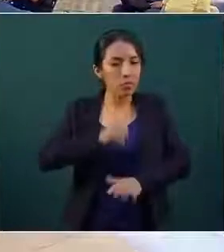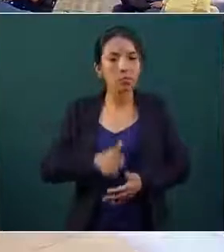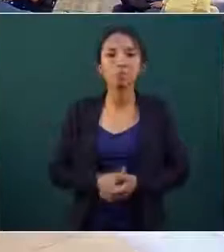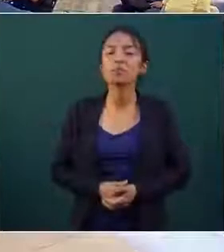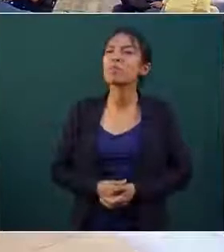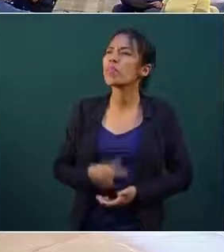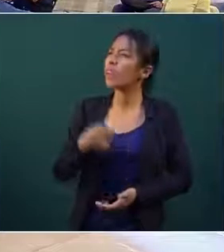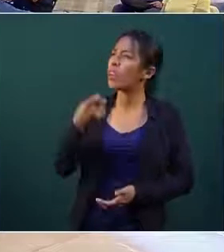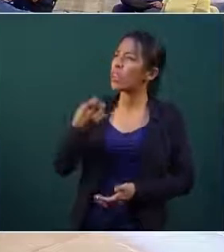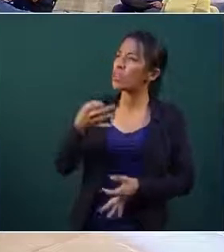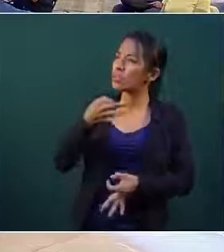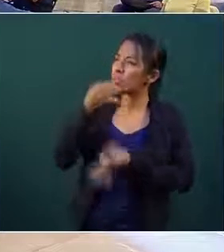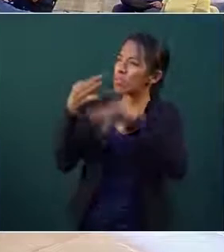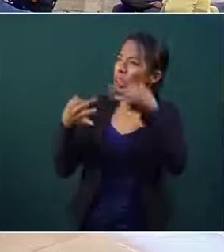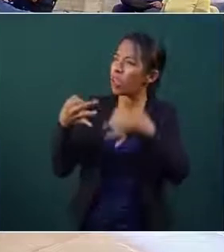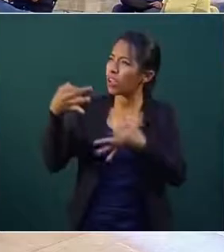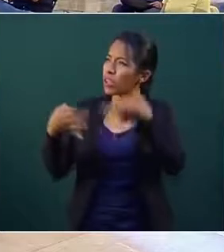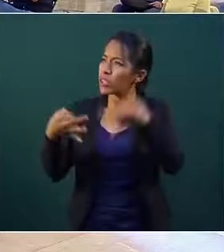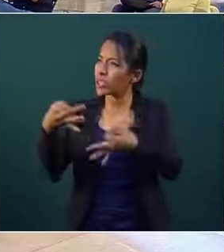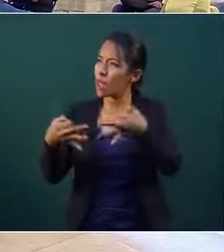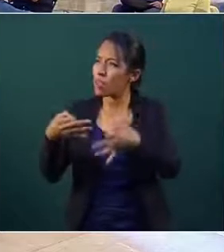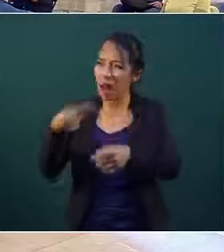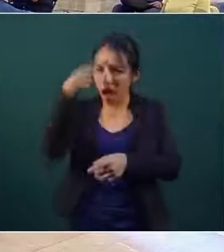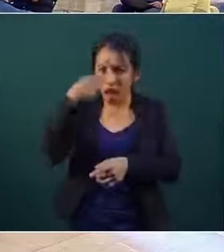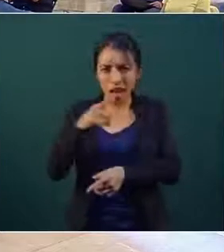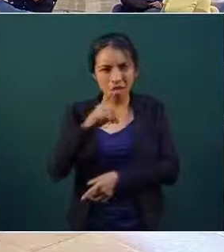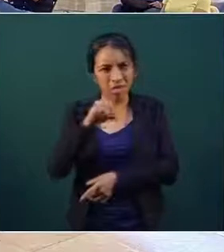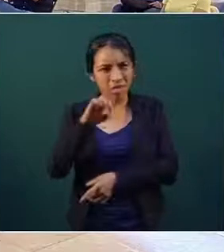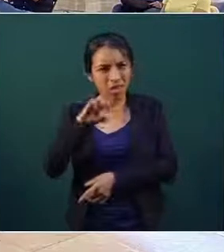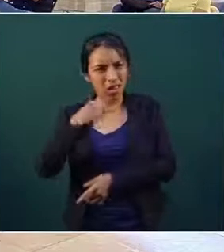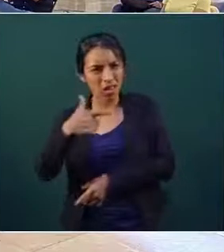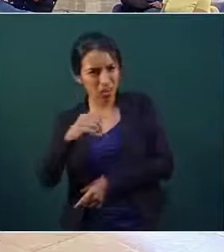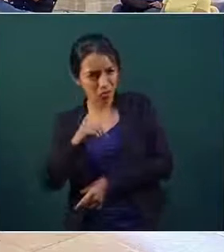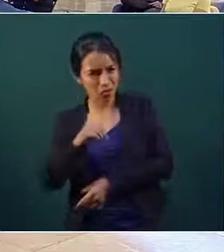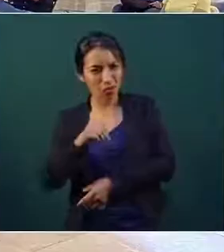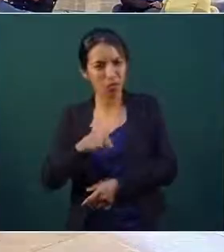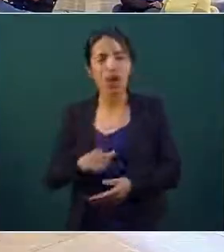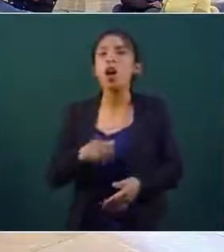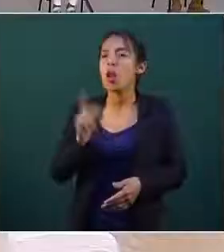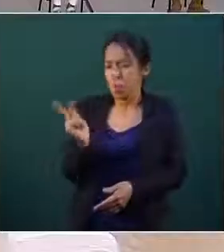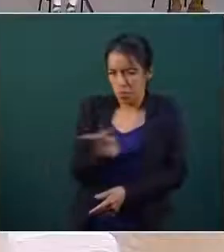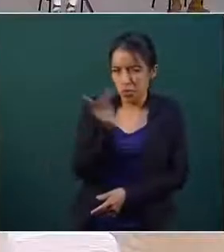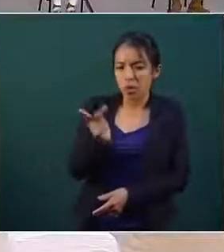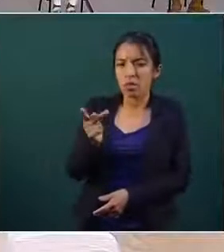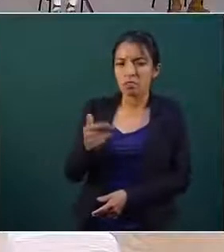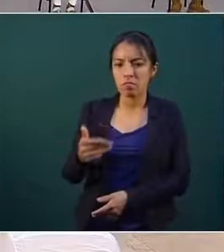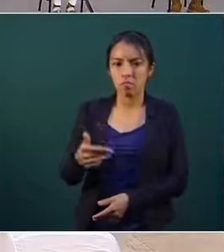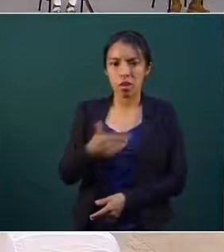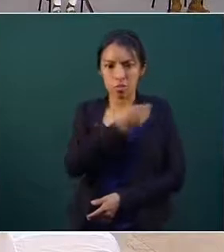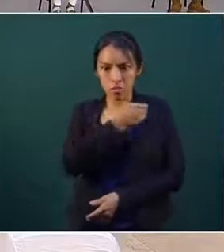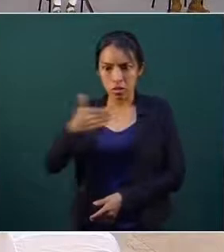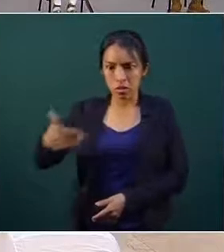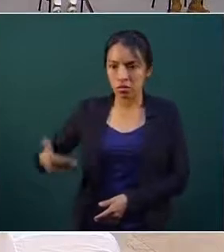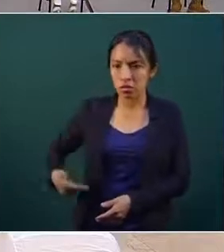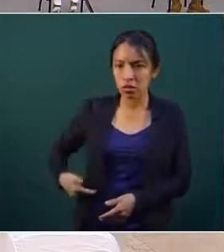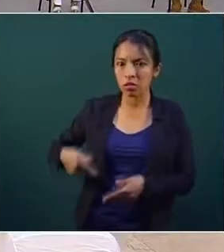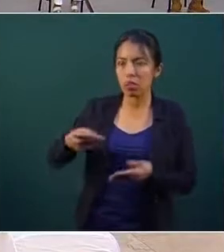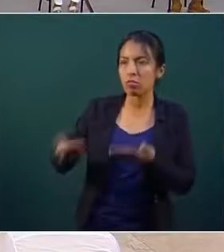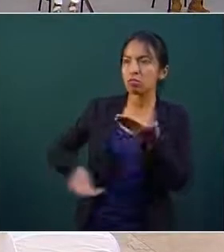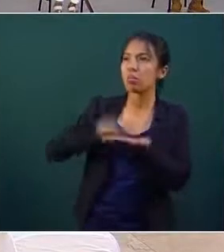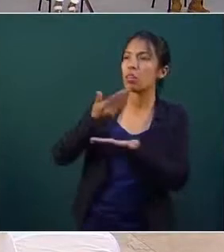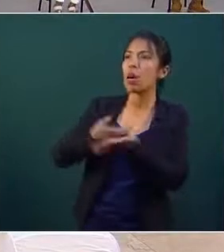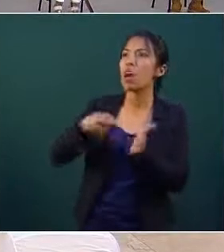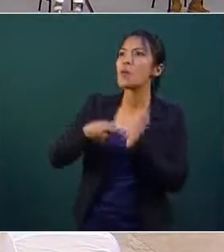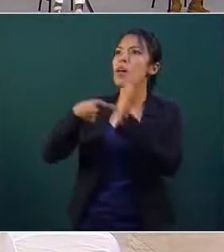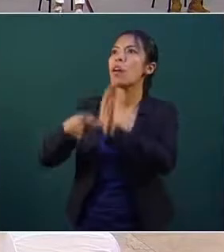del fiscal fue para Diego Sinue, y nada más ya finalmente preguntarle si Presidencia de la República presentó un recurso legal ante el